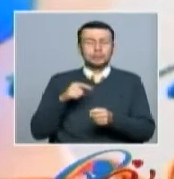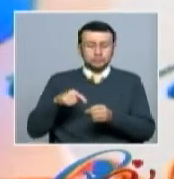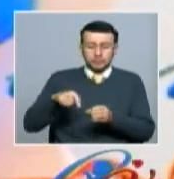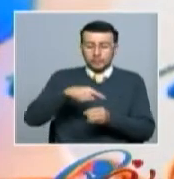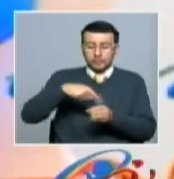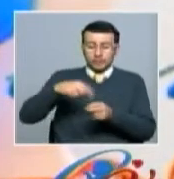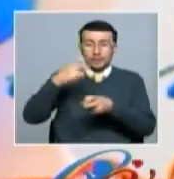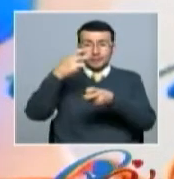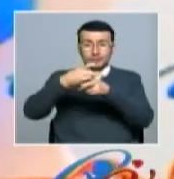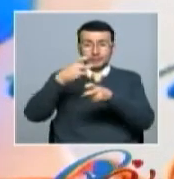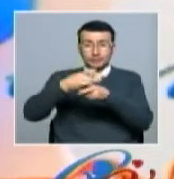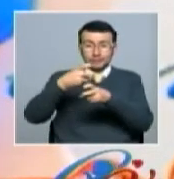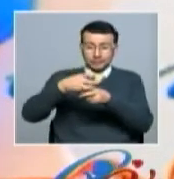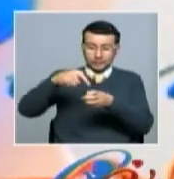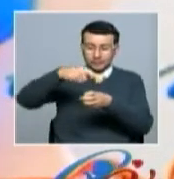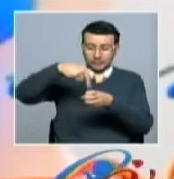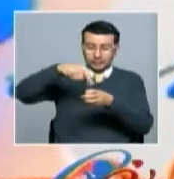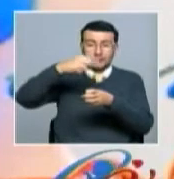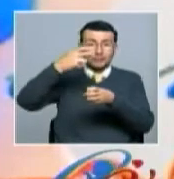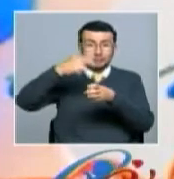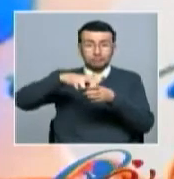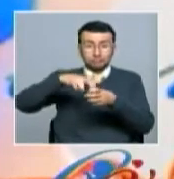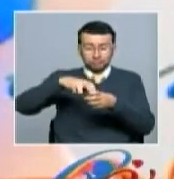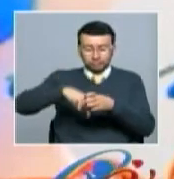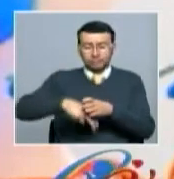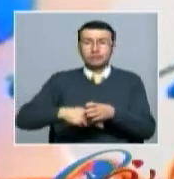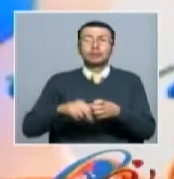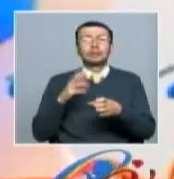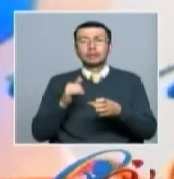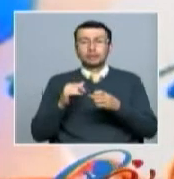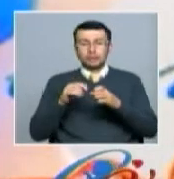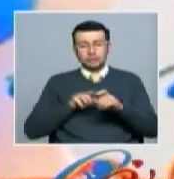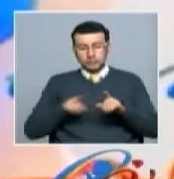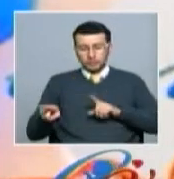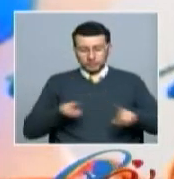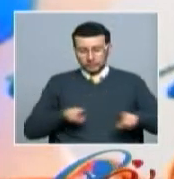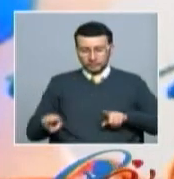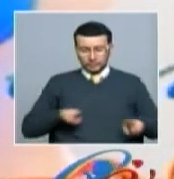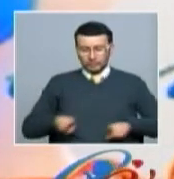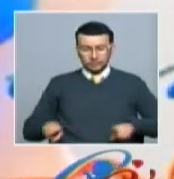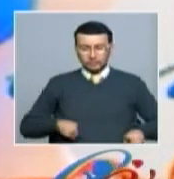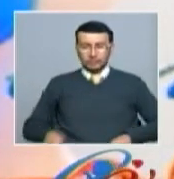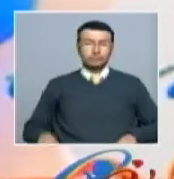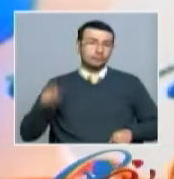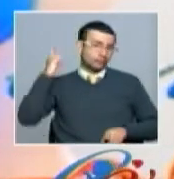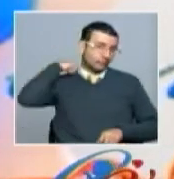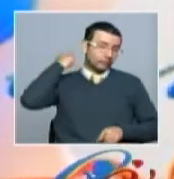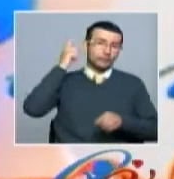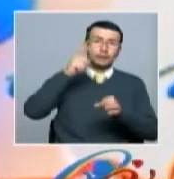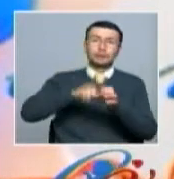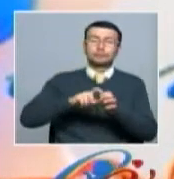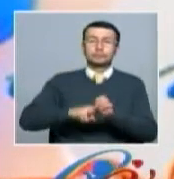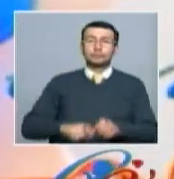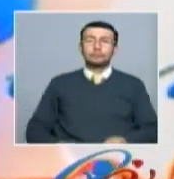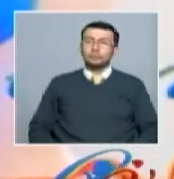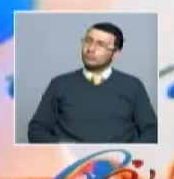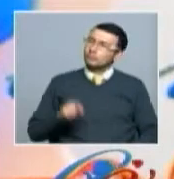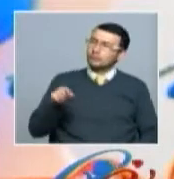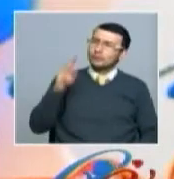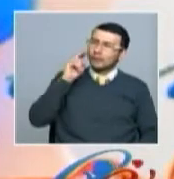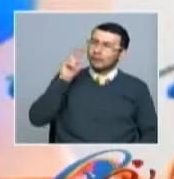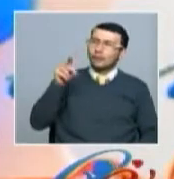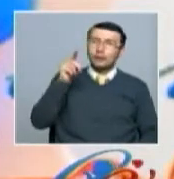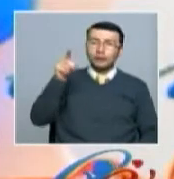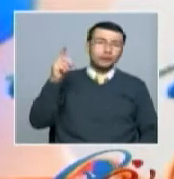intervertebral da paso precisamente a los nervios raquídeos que proceden de la médula espinal. Ustedes ven ahí una radiografía de